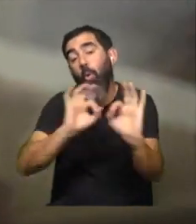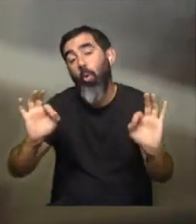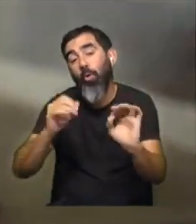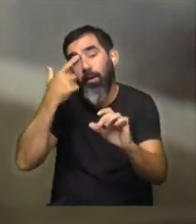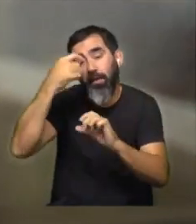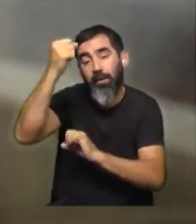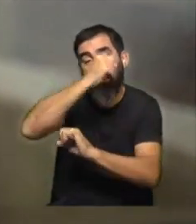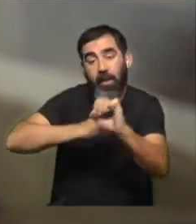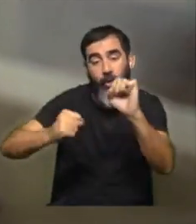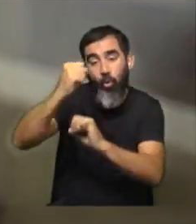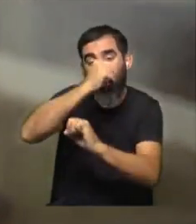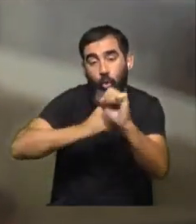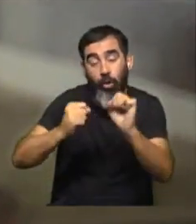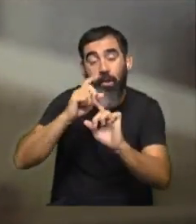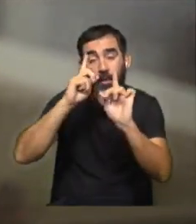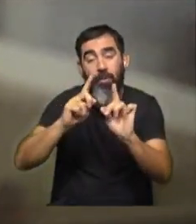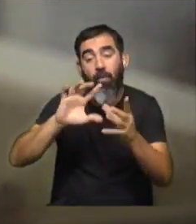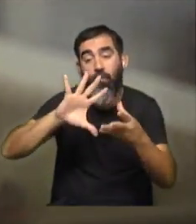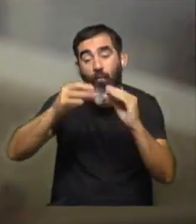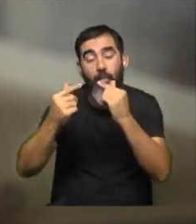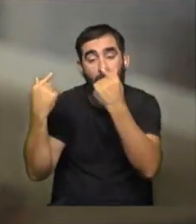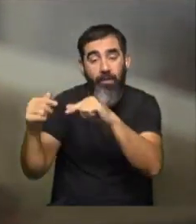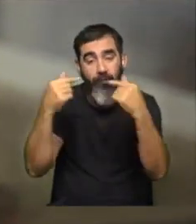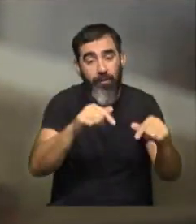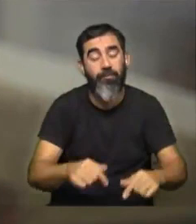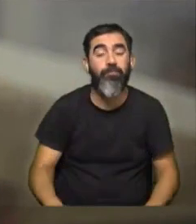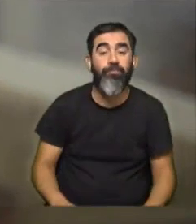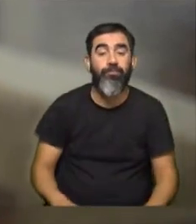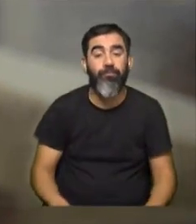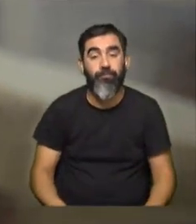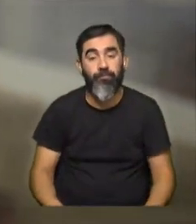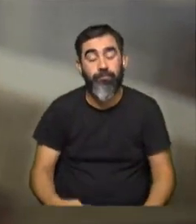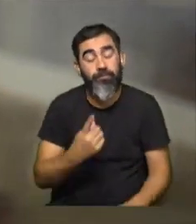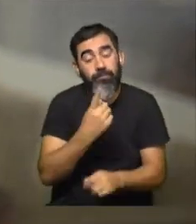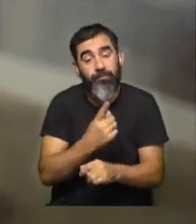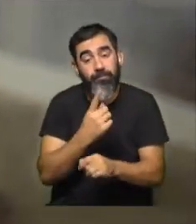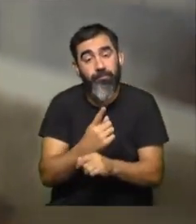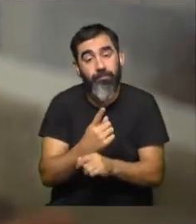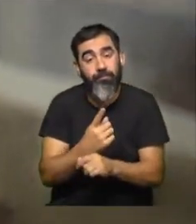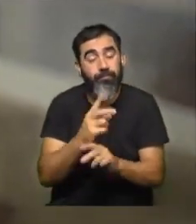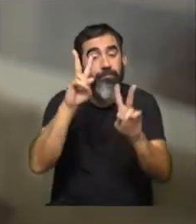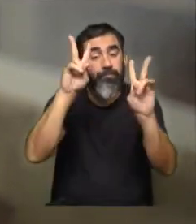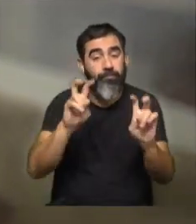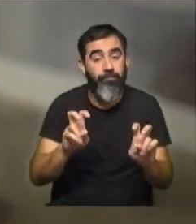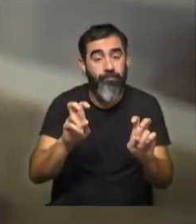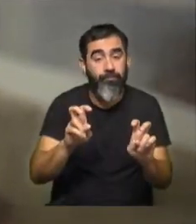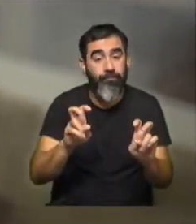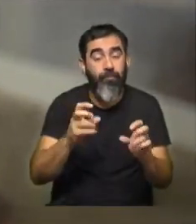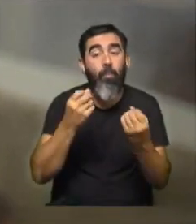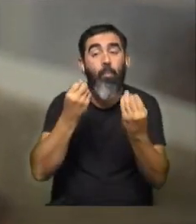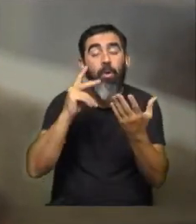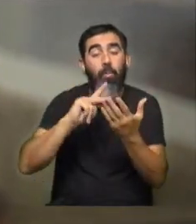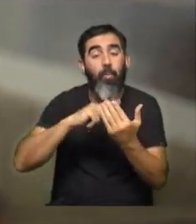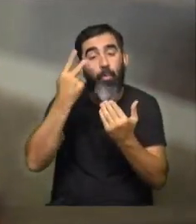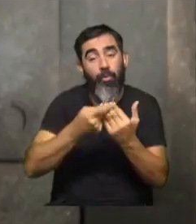tecnologías de calefacción con también determinadas características. Ese es como el primer, digamos, punto que marca el contexto del proyecto. Y el otro